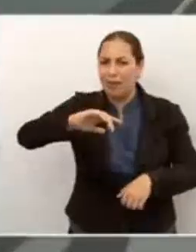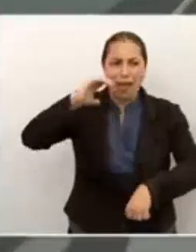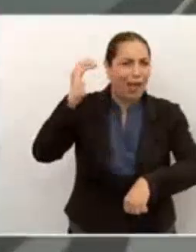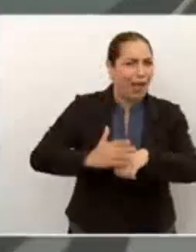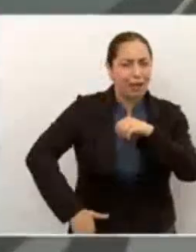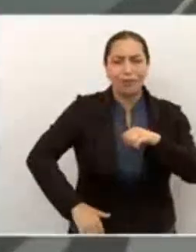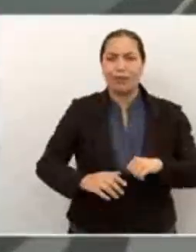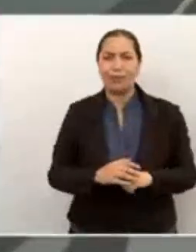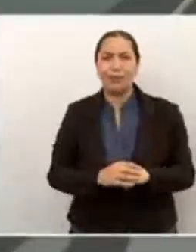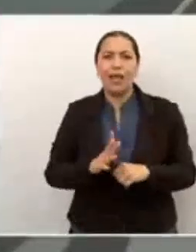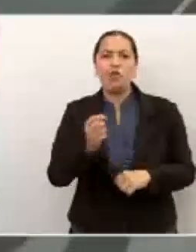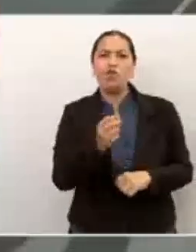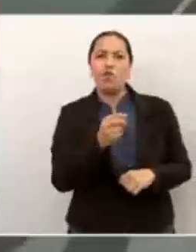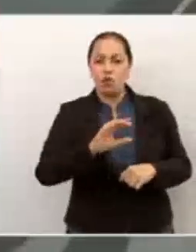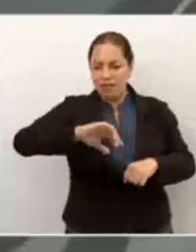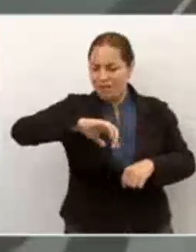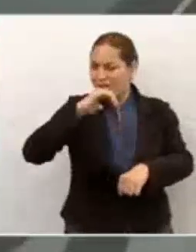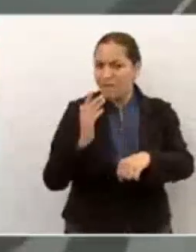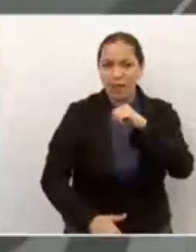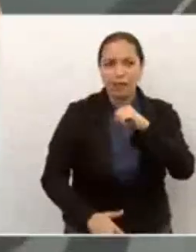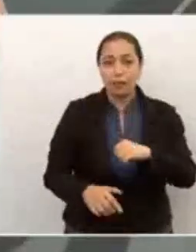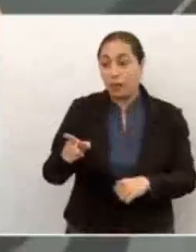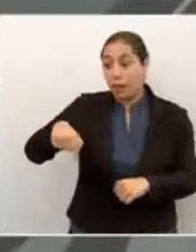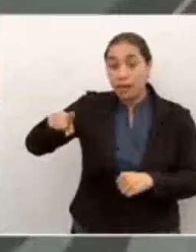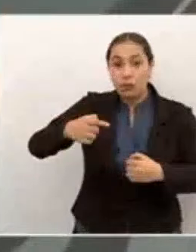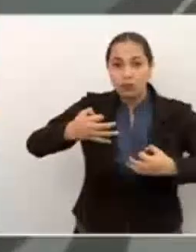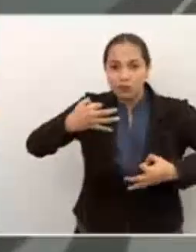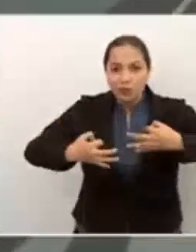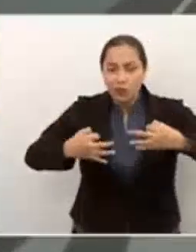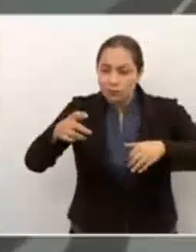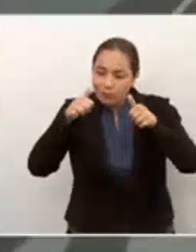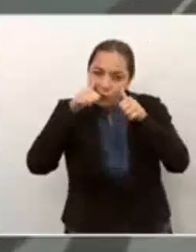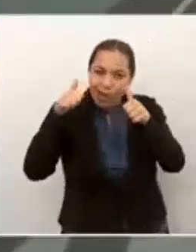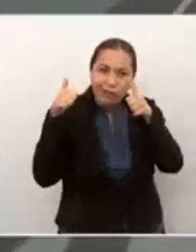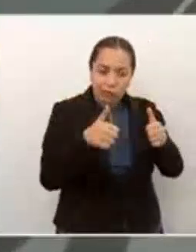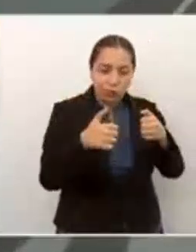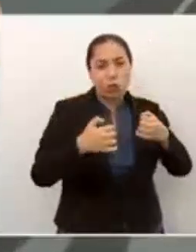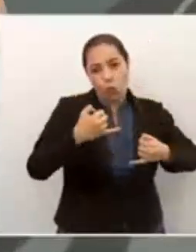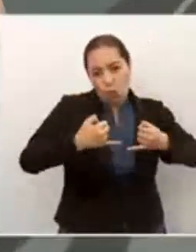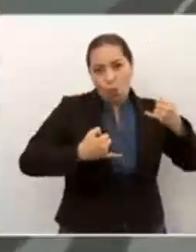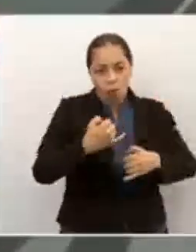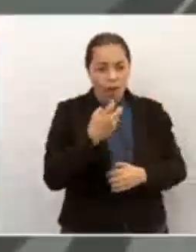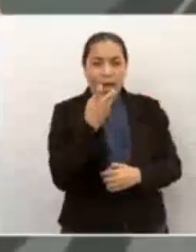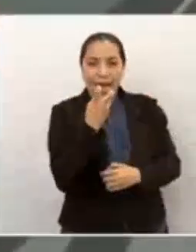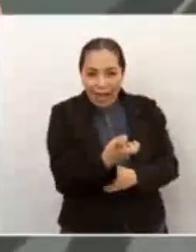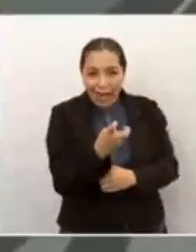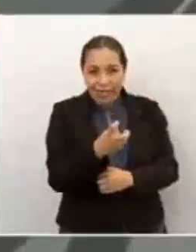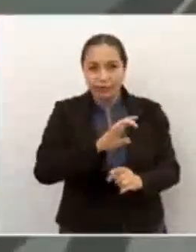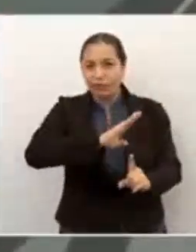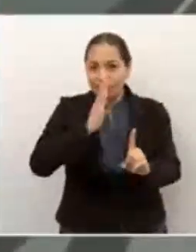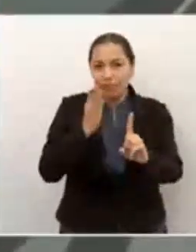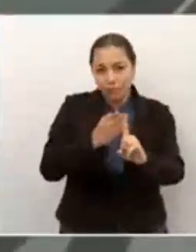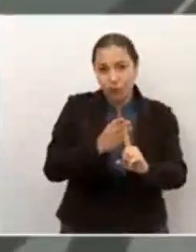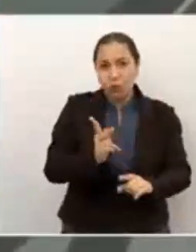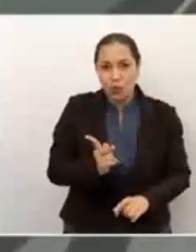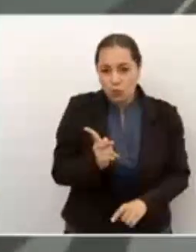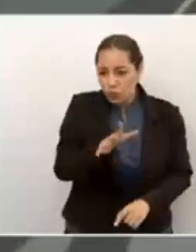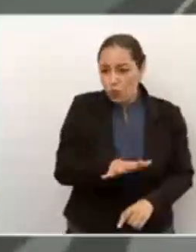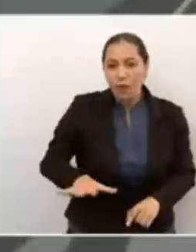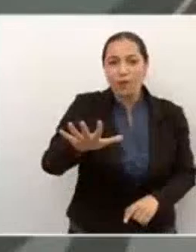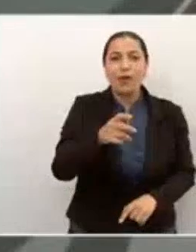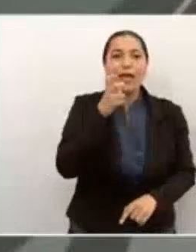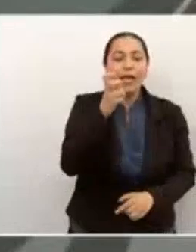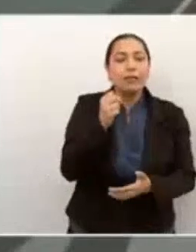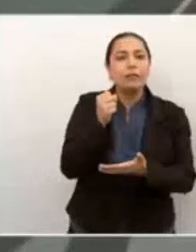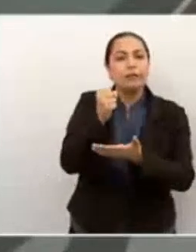haya un Poder Judicial al servicio del pueblo. Eso es lo que le pedimos y le demandamos a la